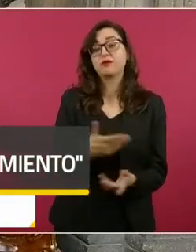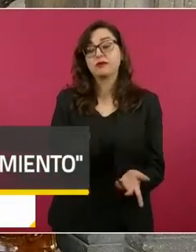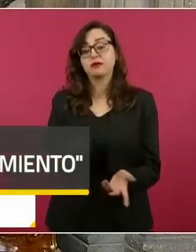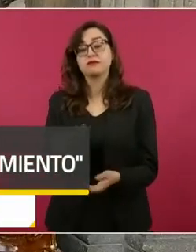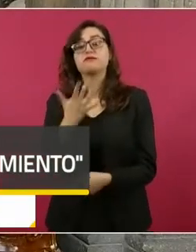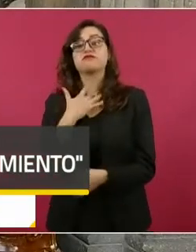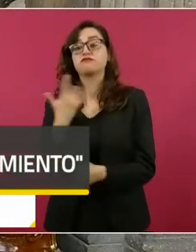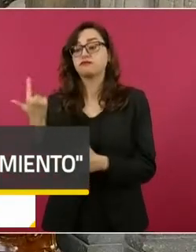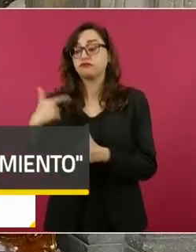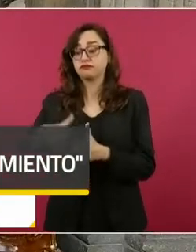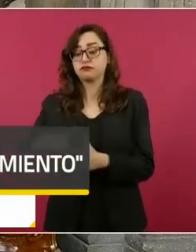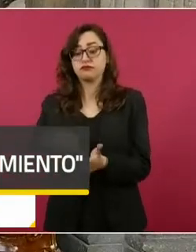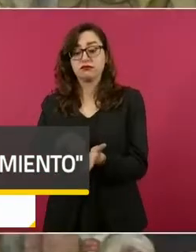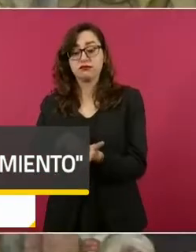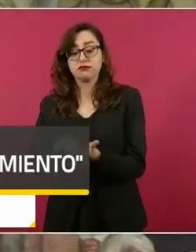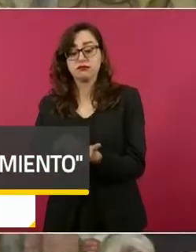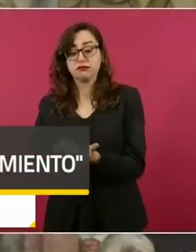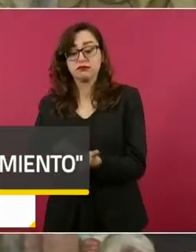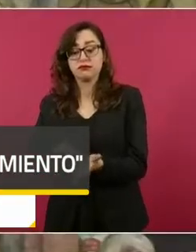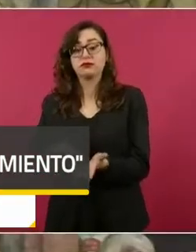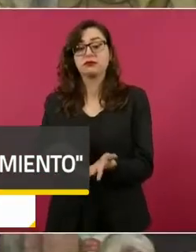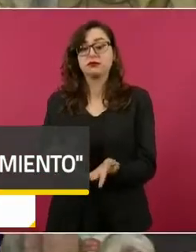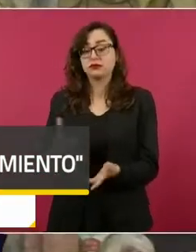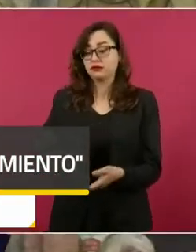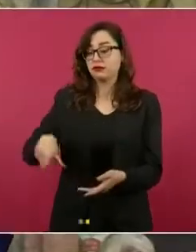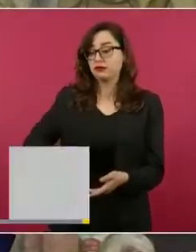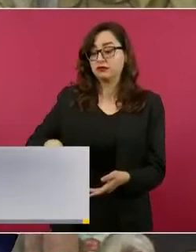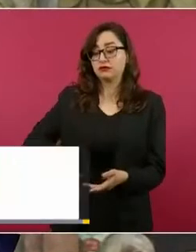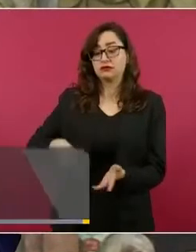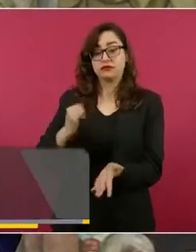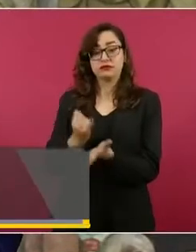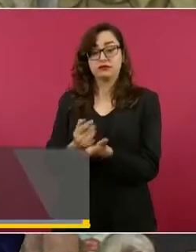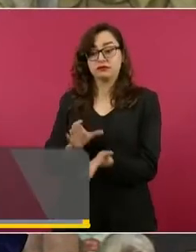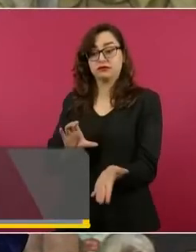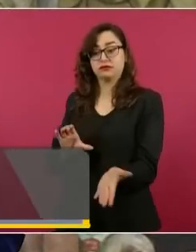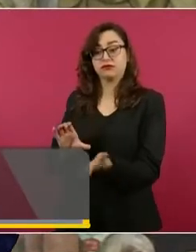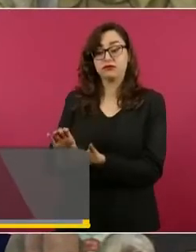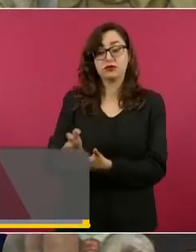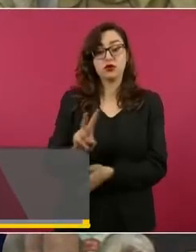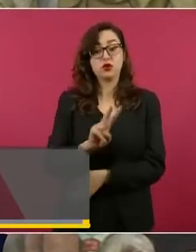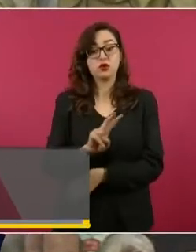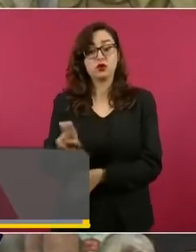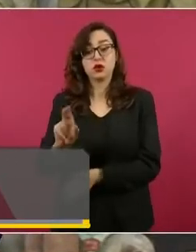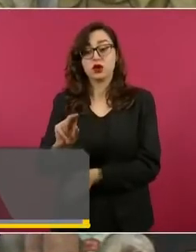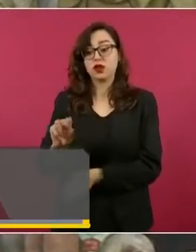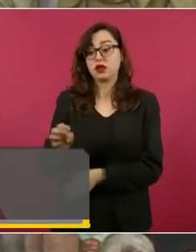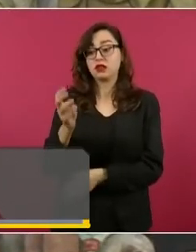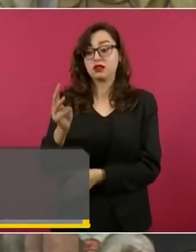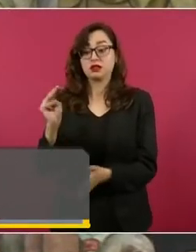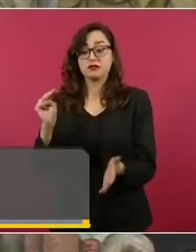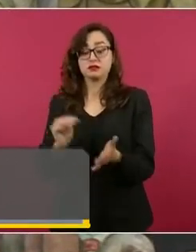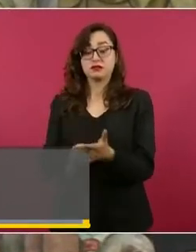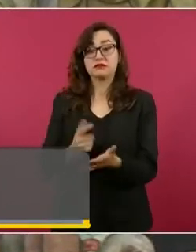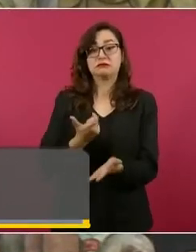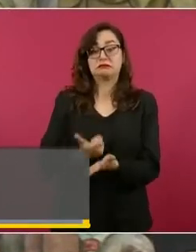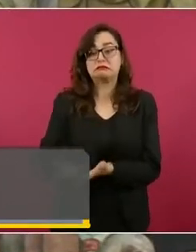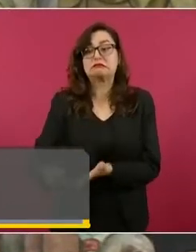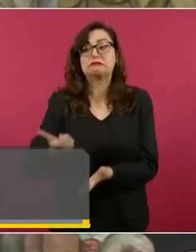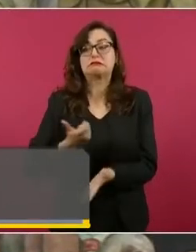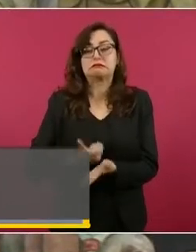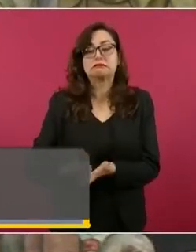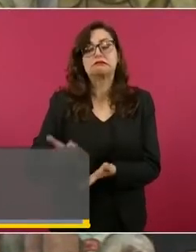293 mil millones de pesos, los ingresos del gobierno federal se han